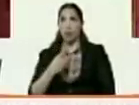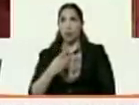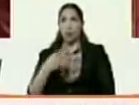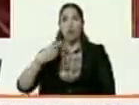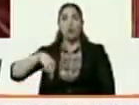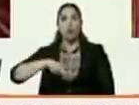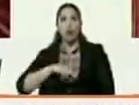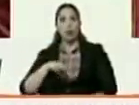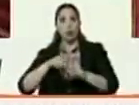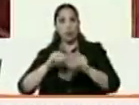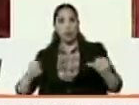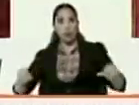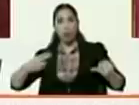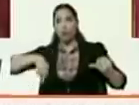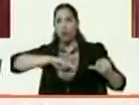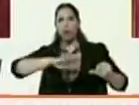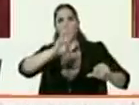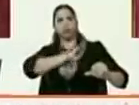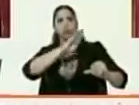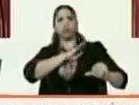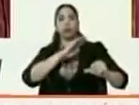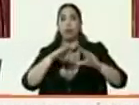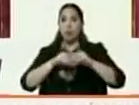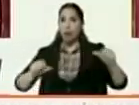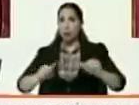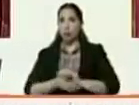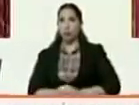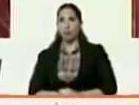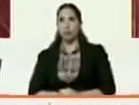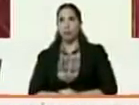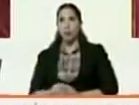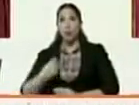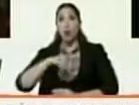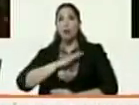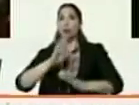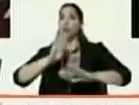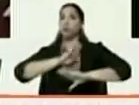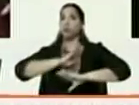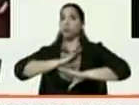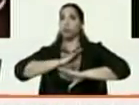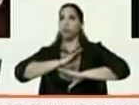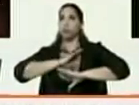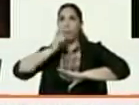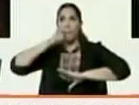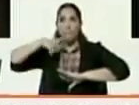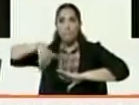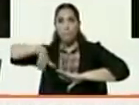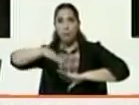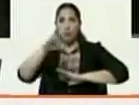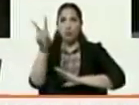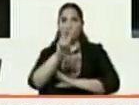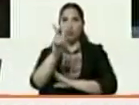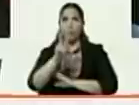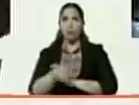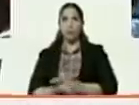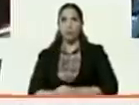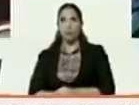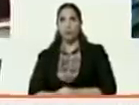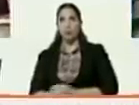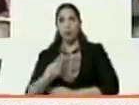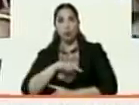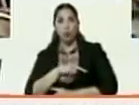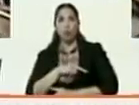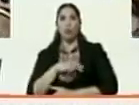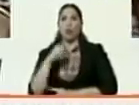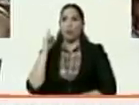Nuestro territorio es nuestro territorio, nuestro territorio. Es nuestro, es de los venezolanos y las venezolanas. Y nosotros vamos